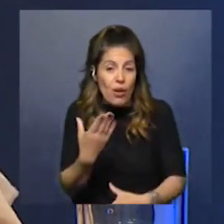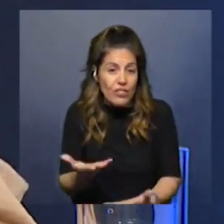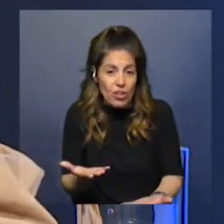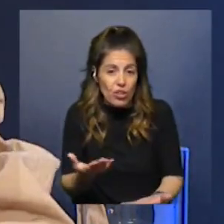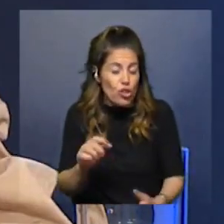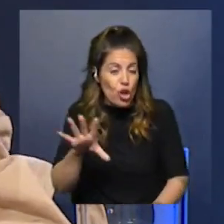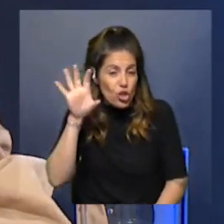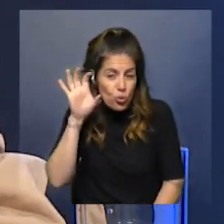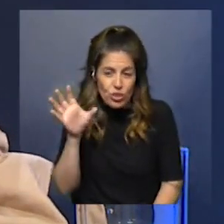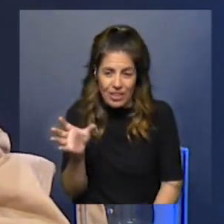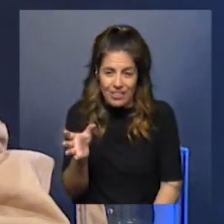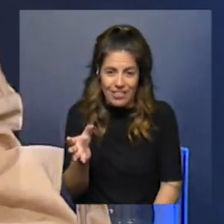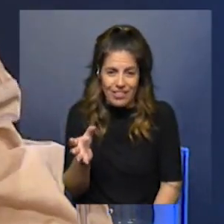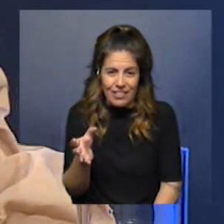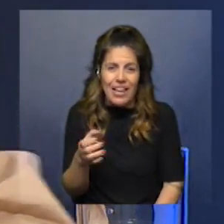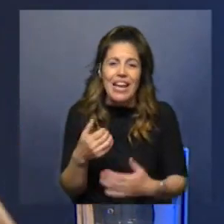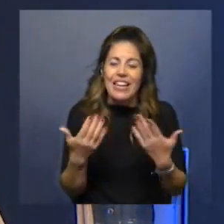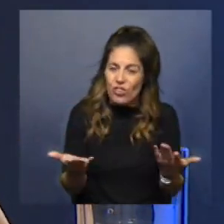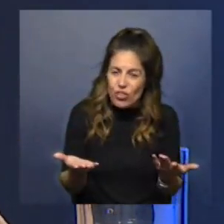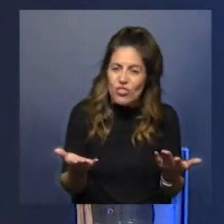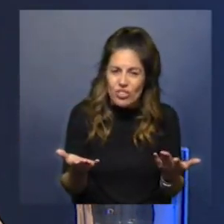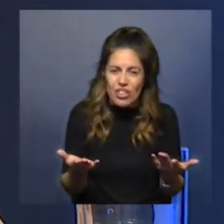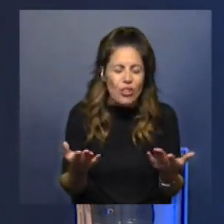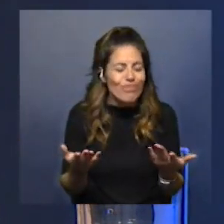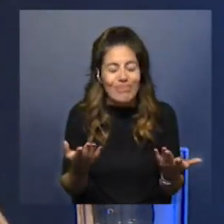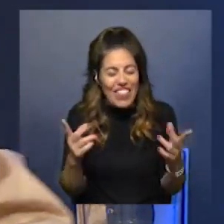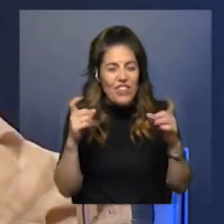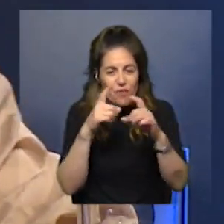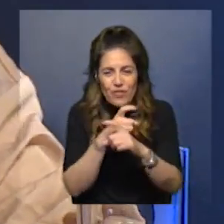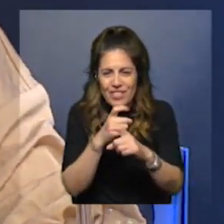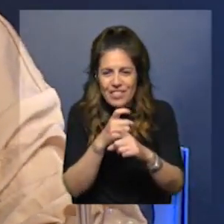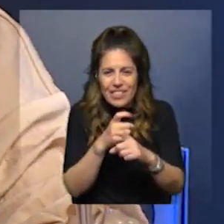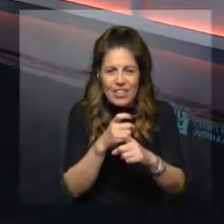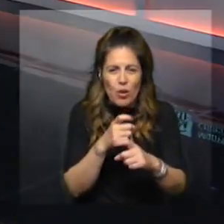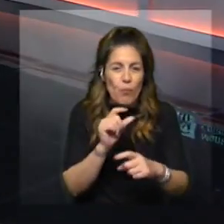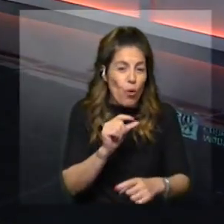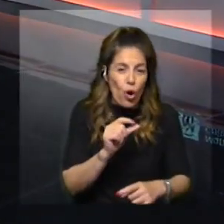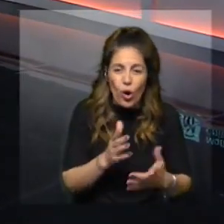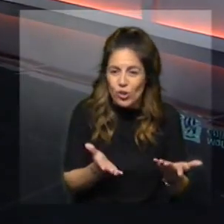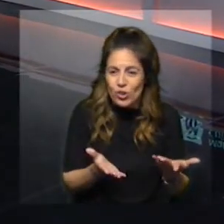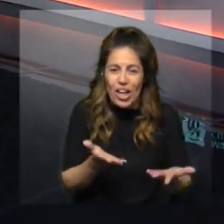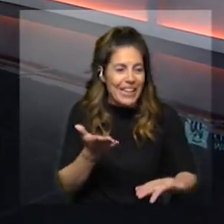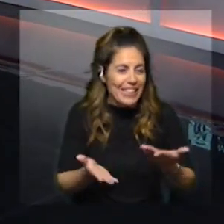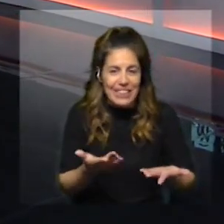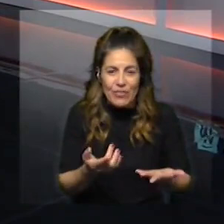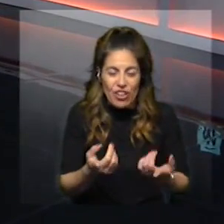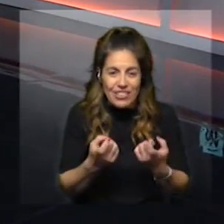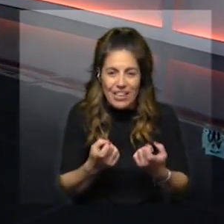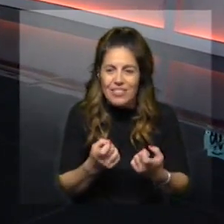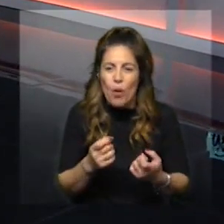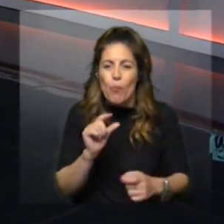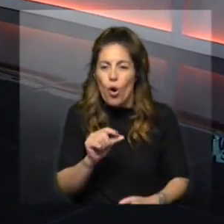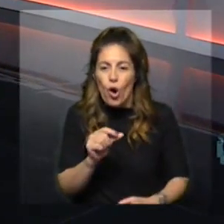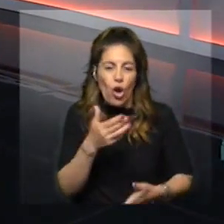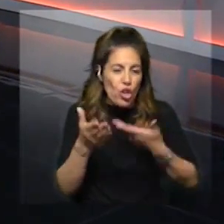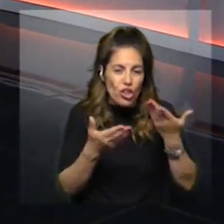no los escuchan. Entonces, como que es todo un tema. Son muy pocos. Son muy pocos los temas inéditos